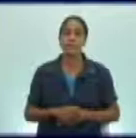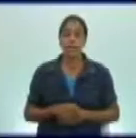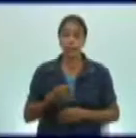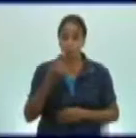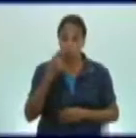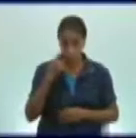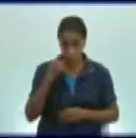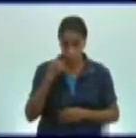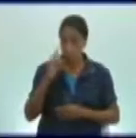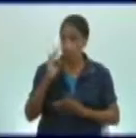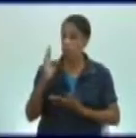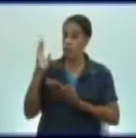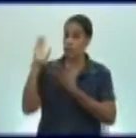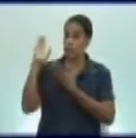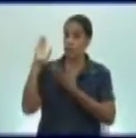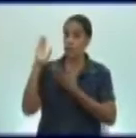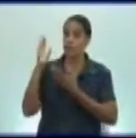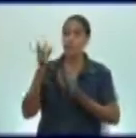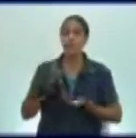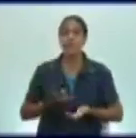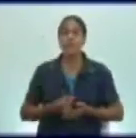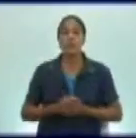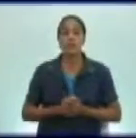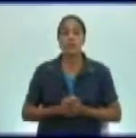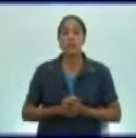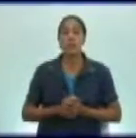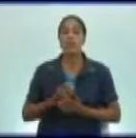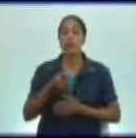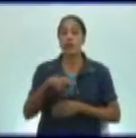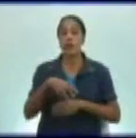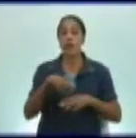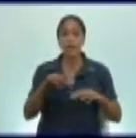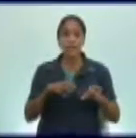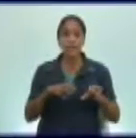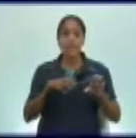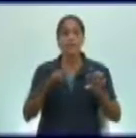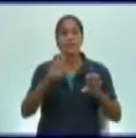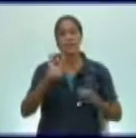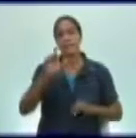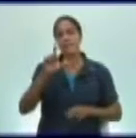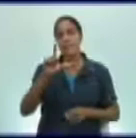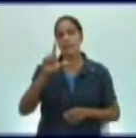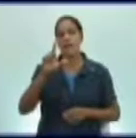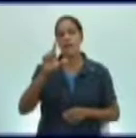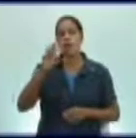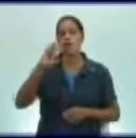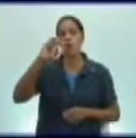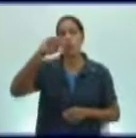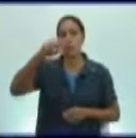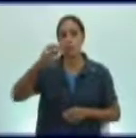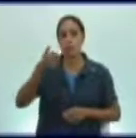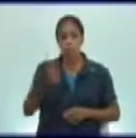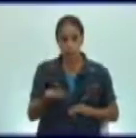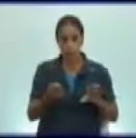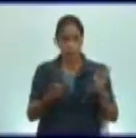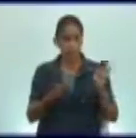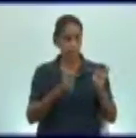ahí, los anélidos son animales celomados. Pueden ustedes ver aquí los